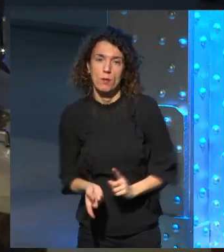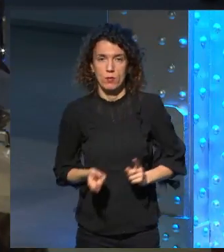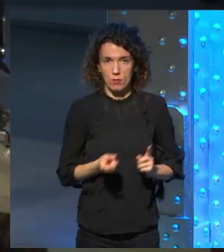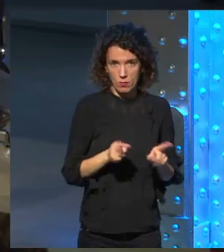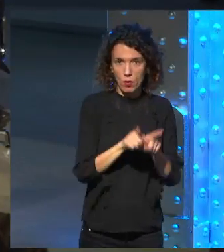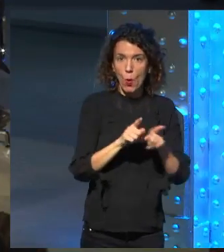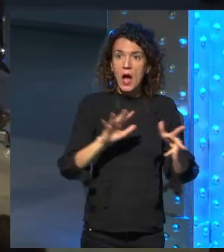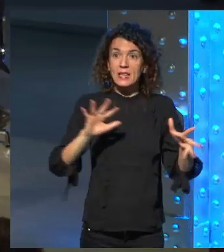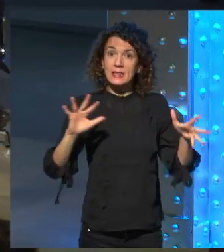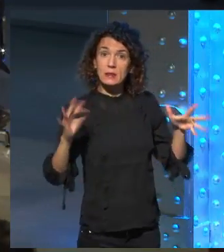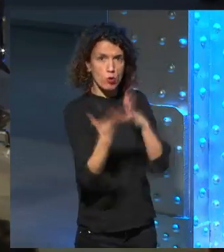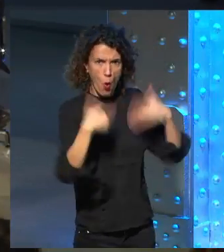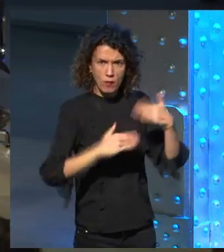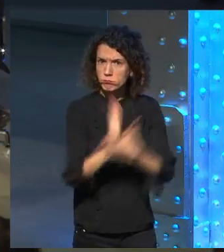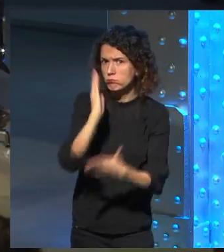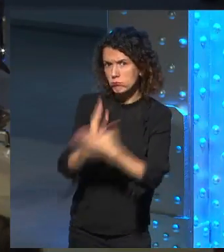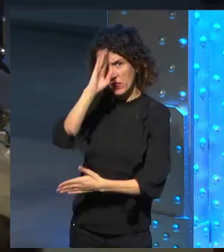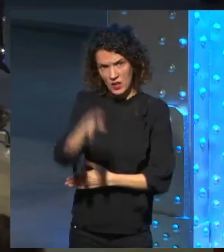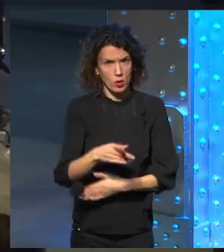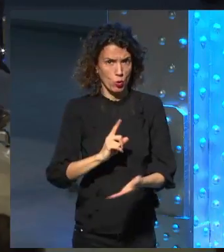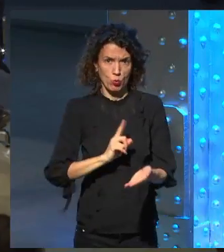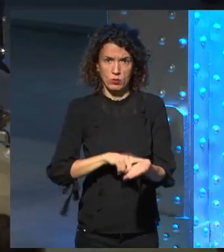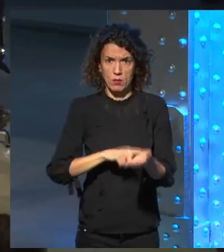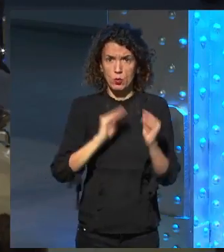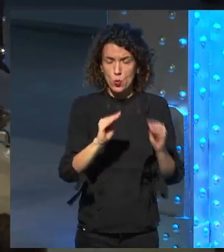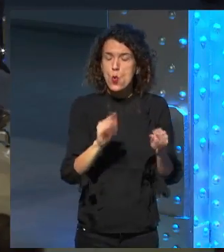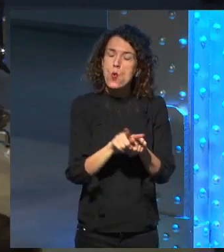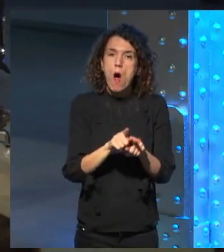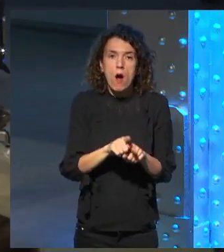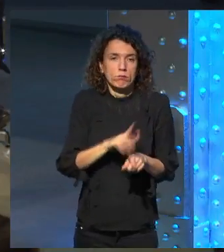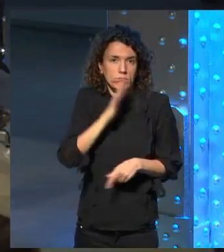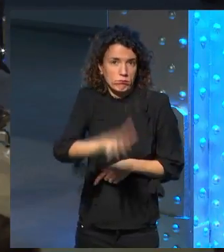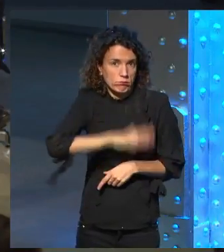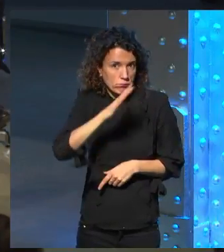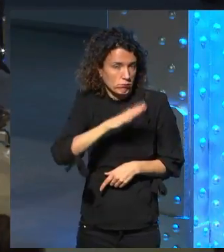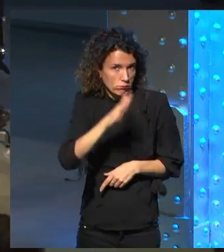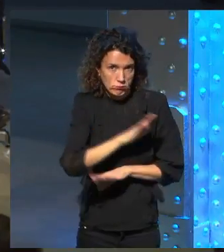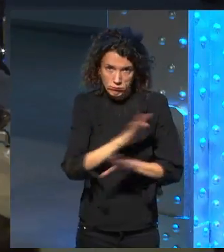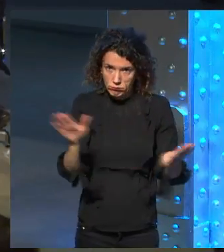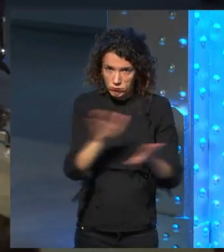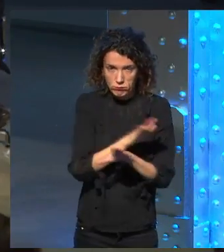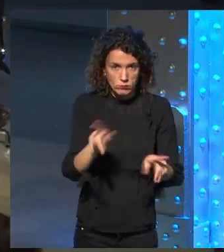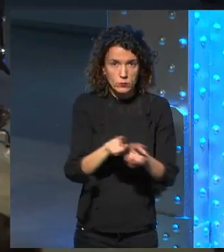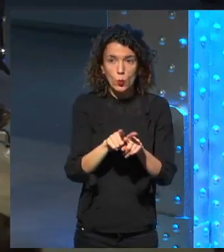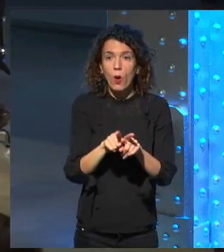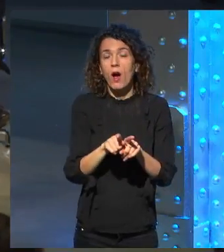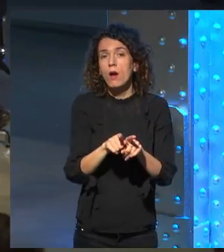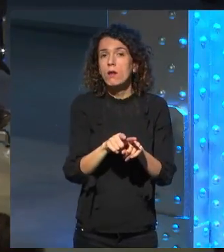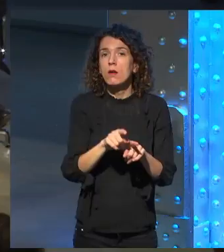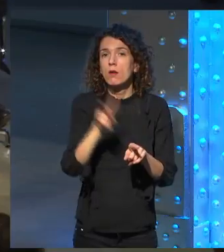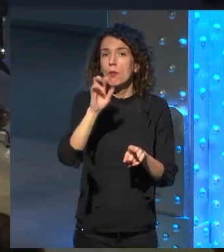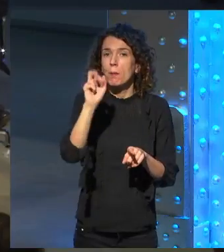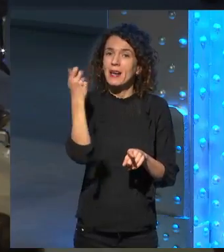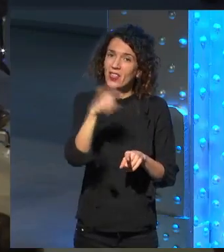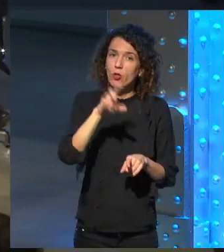abruptos, sin transición ninguna, y que es una genialidad pues última en esta, como hablábamos antes de este Verdi, ¿no? De